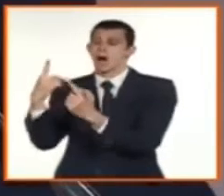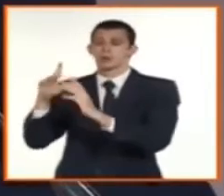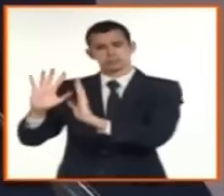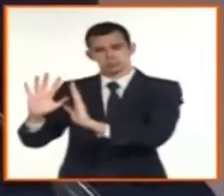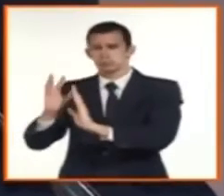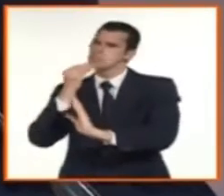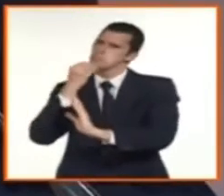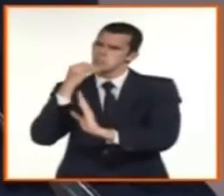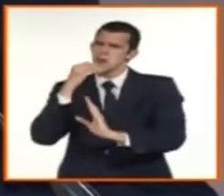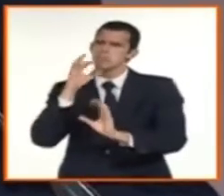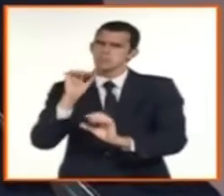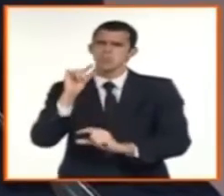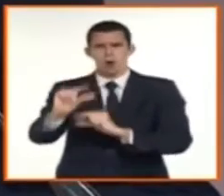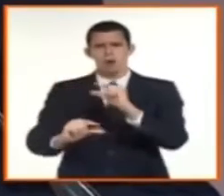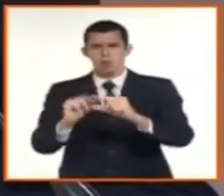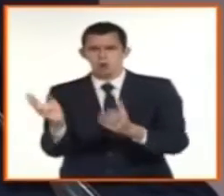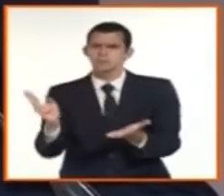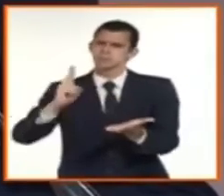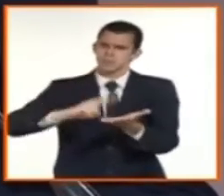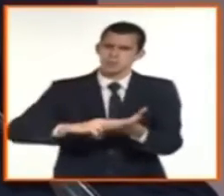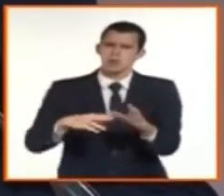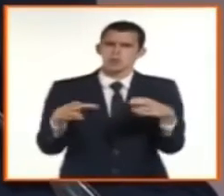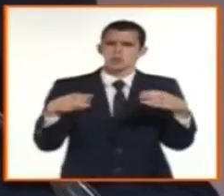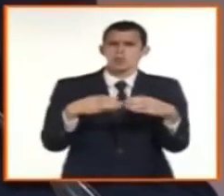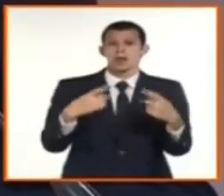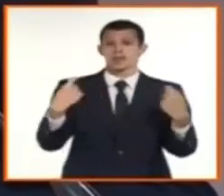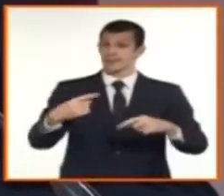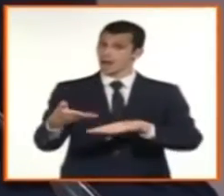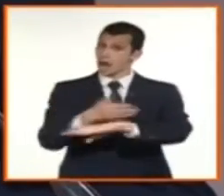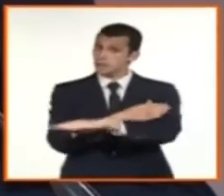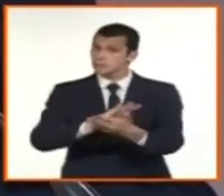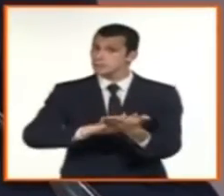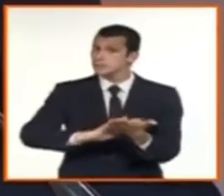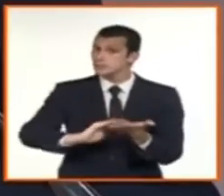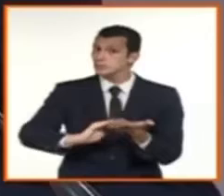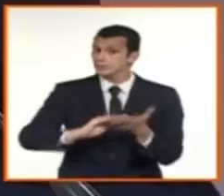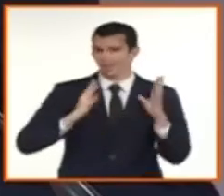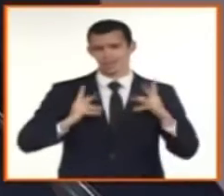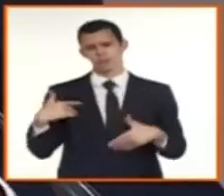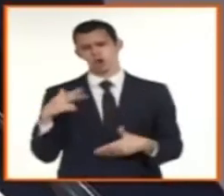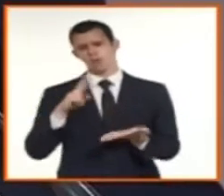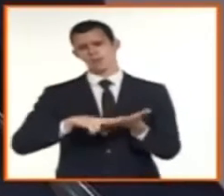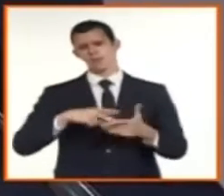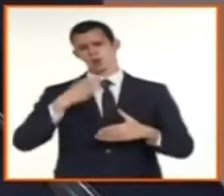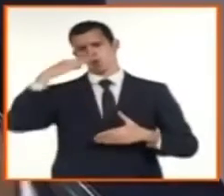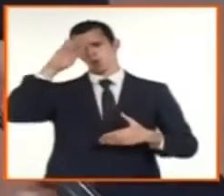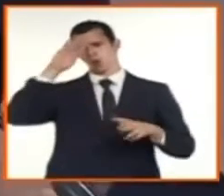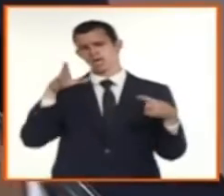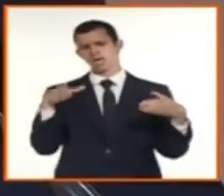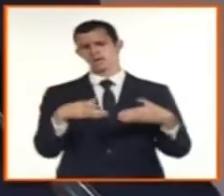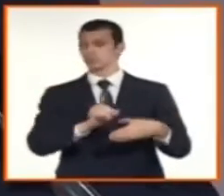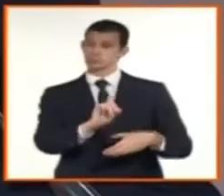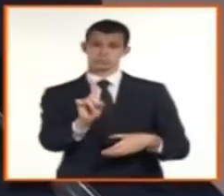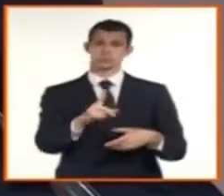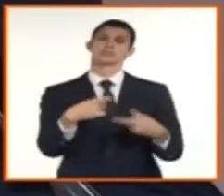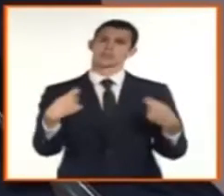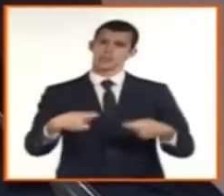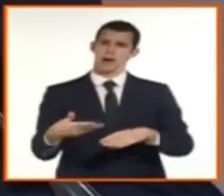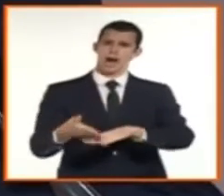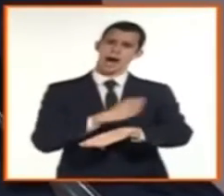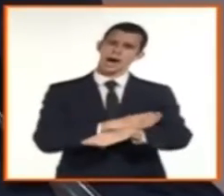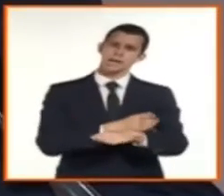incorporando y esta cifra va a ir aumentando porque existe la intención por ambas partes para que puedan